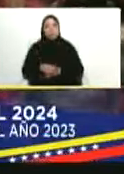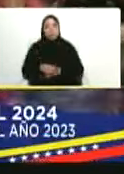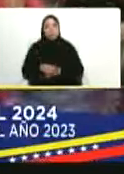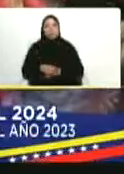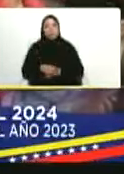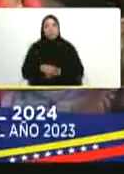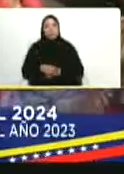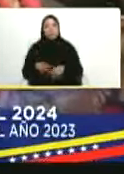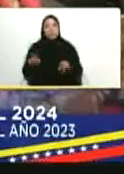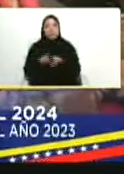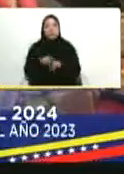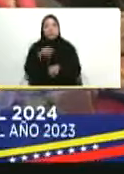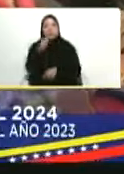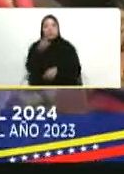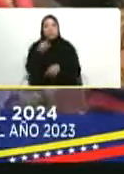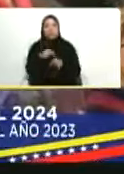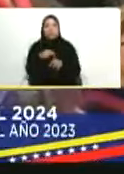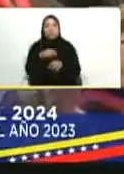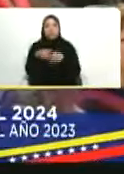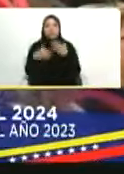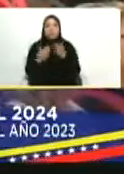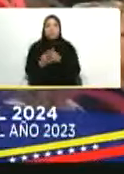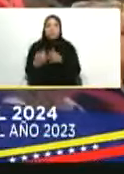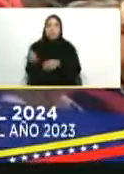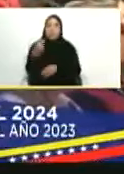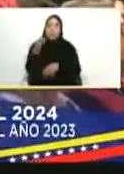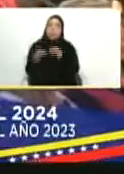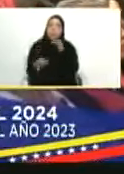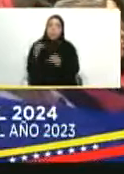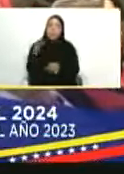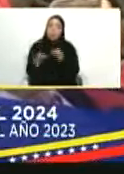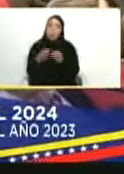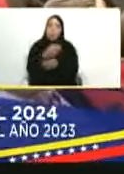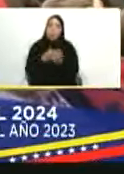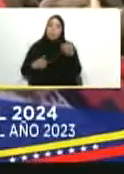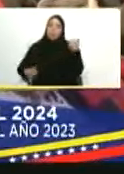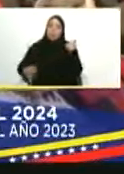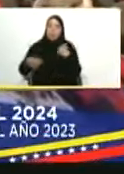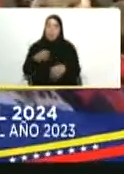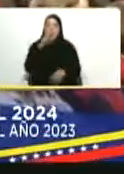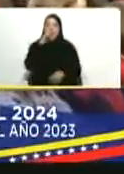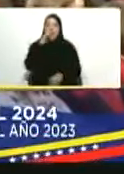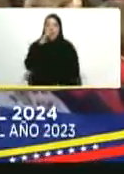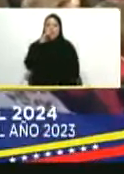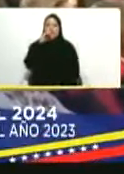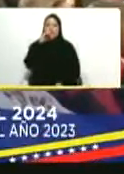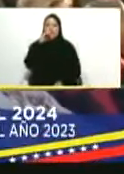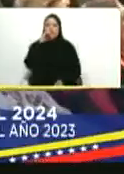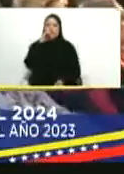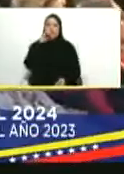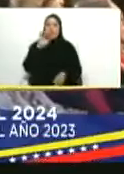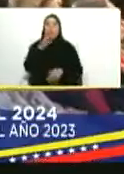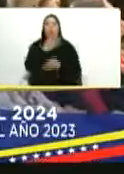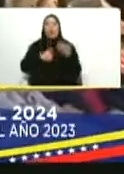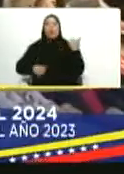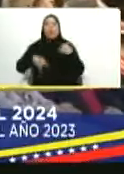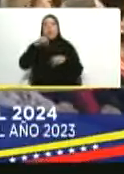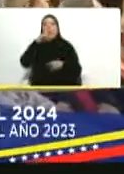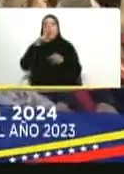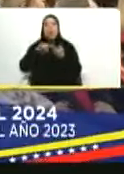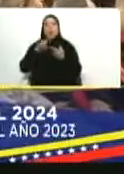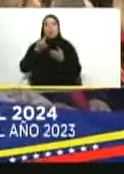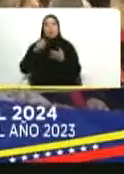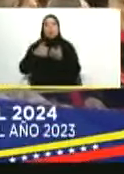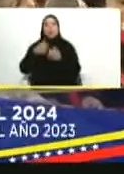Llegó hace minutos acá a la sede del máximo tribunal el presidente Nicolás Maduro Moros, acompañado de la primera combatiente, la